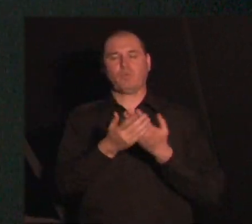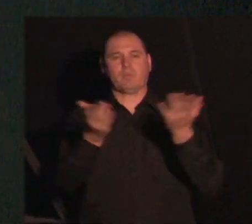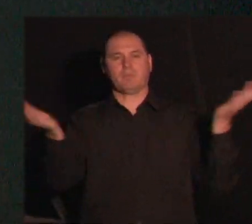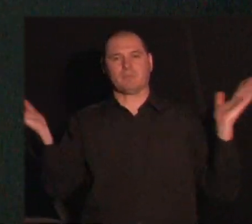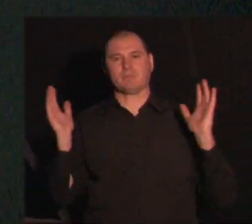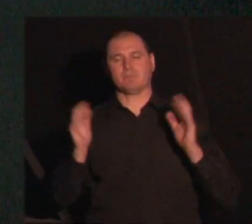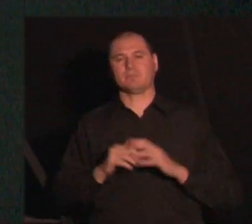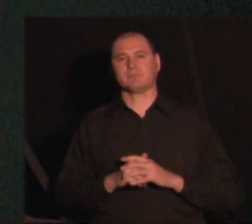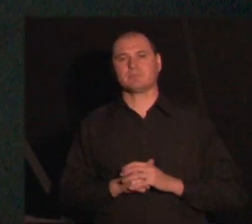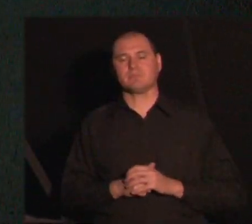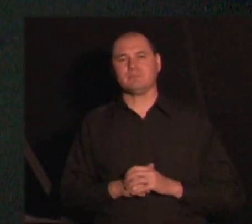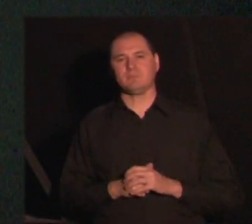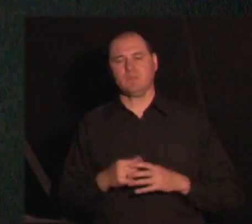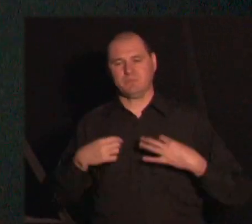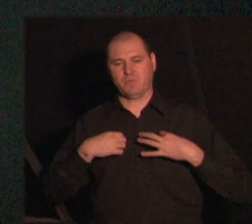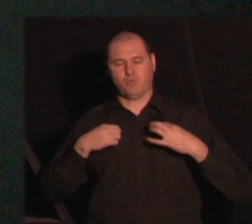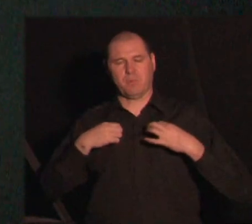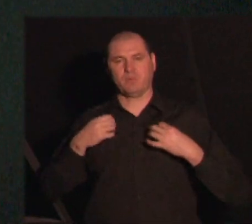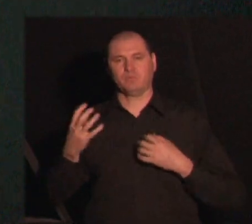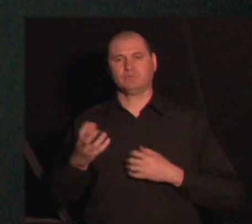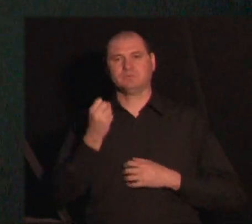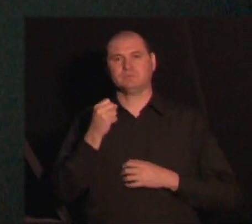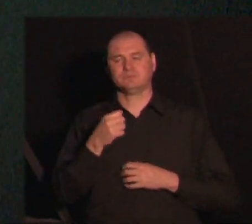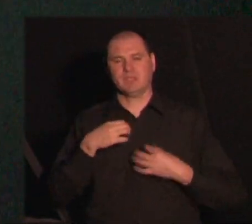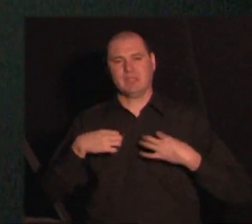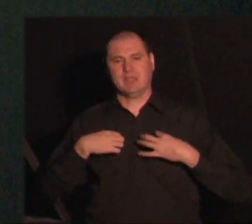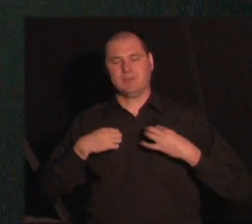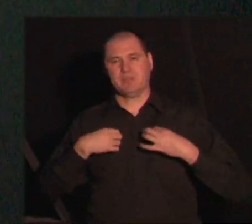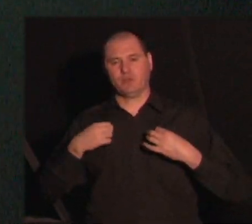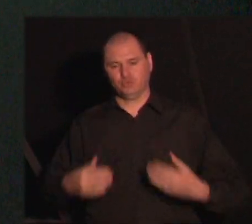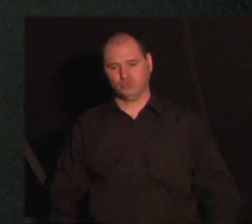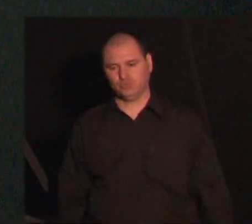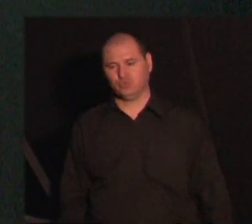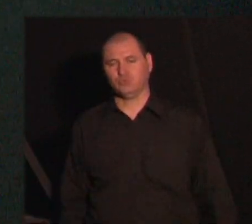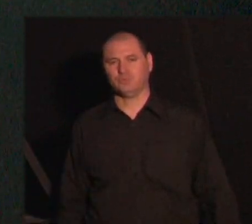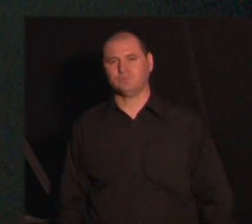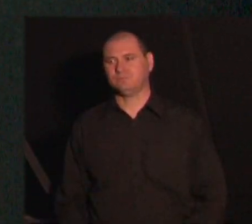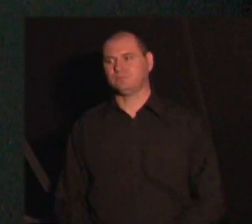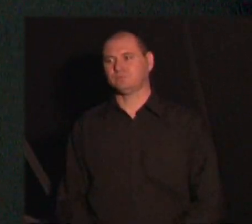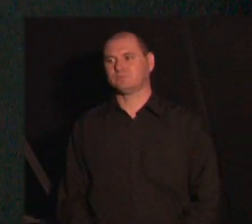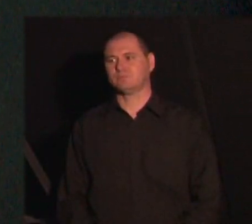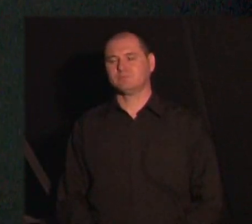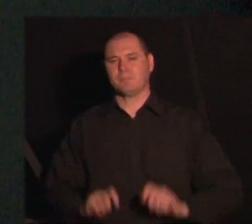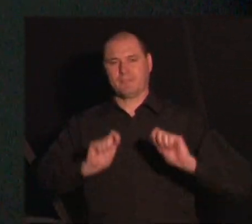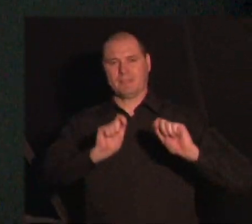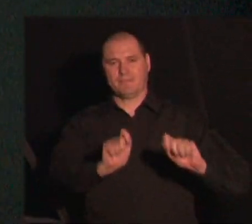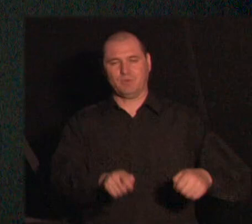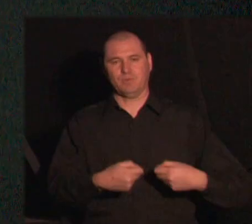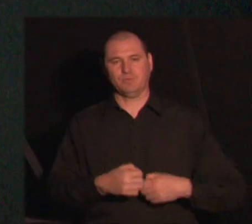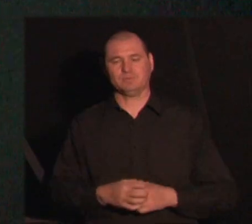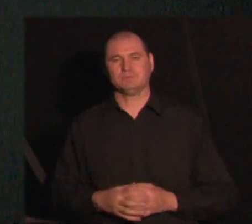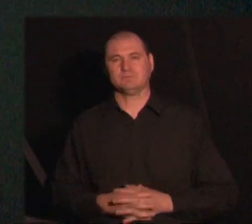por la ropa que usaba, que era remera y un short hasta acá y unos championes,